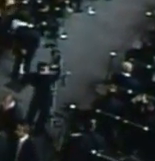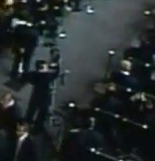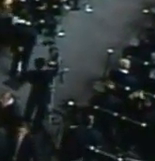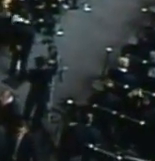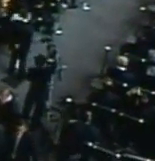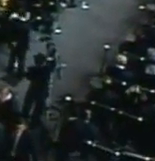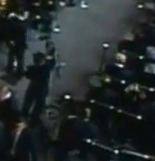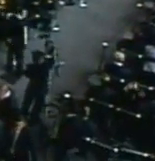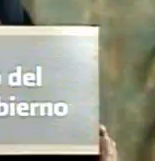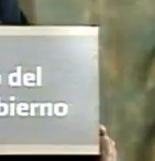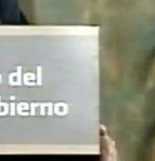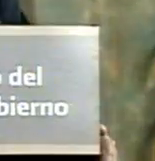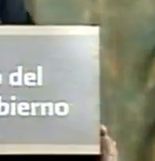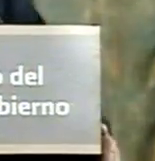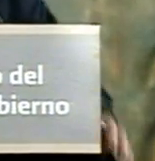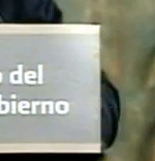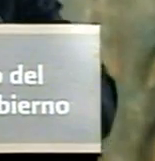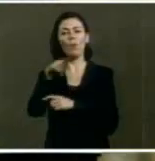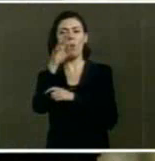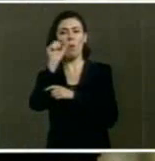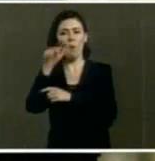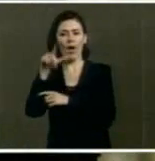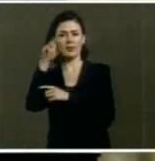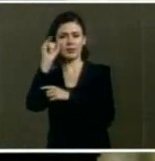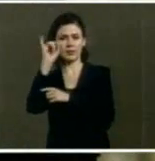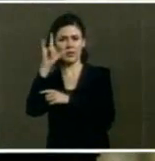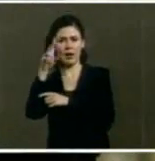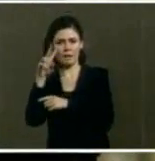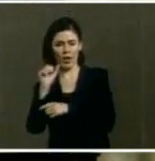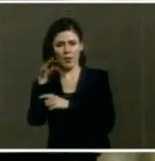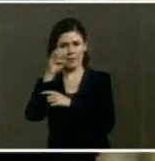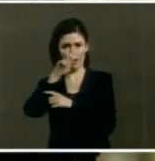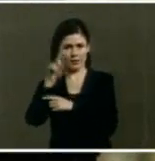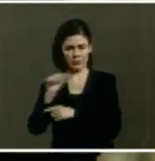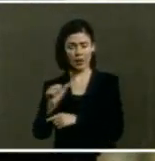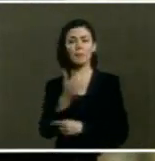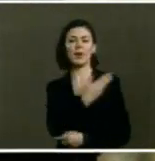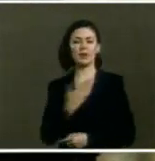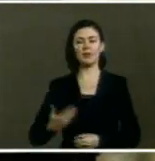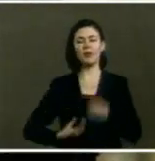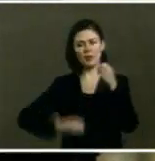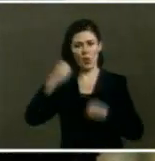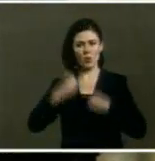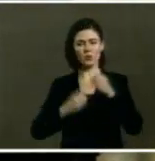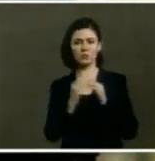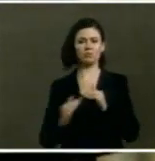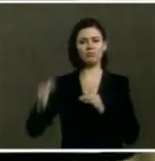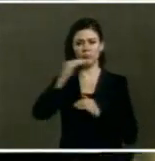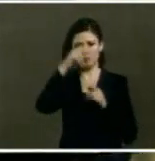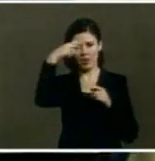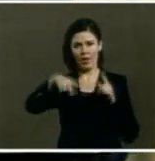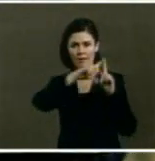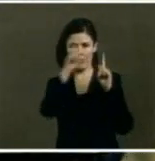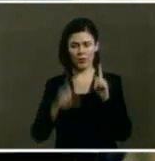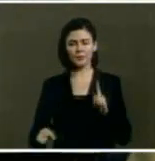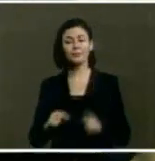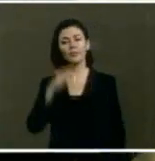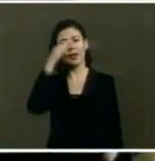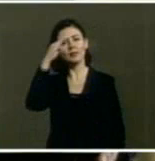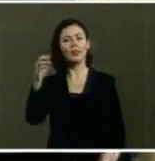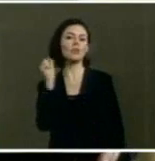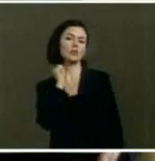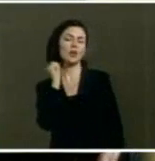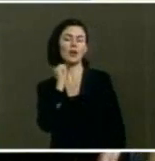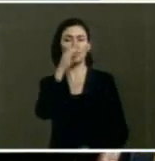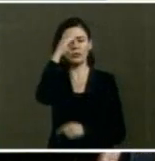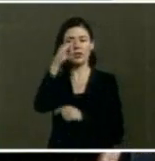Señor ministro Juan Silva Meza, presidente de la Suprema Corte de Justicia de la Nación. Señor senador José